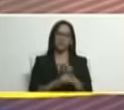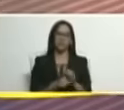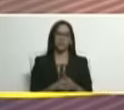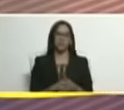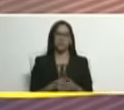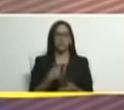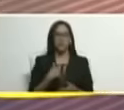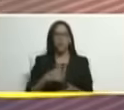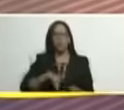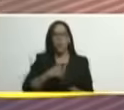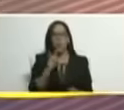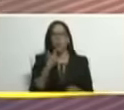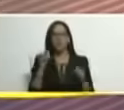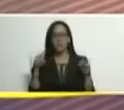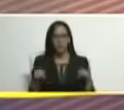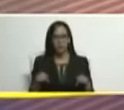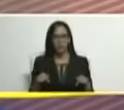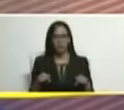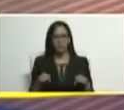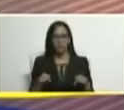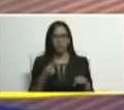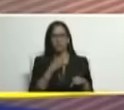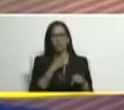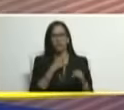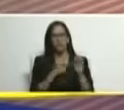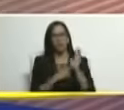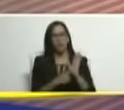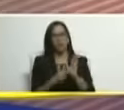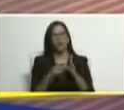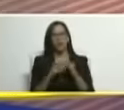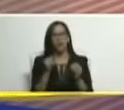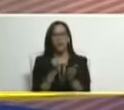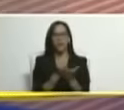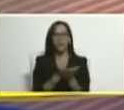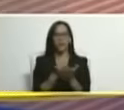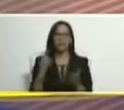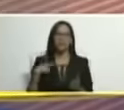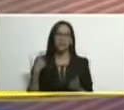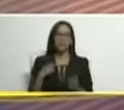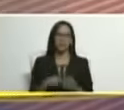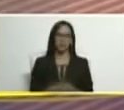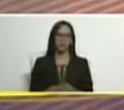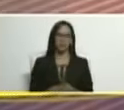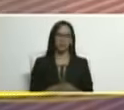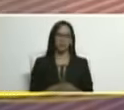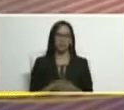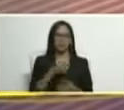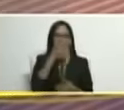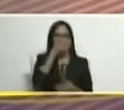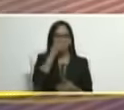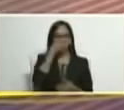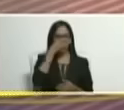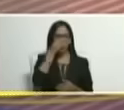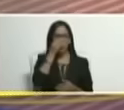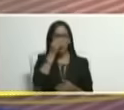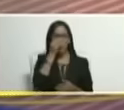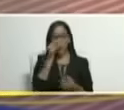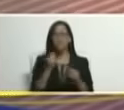puedo decir hoy, me gustaría mostrarle todas las pruebas que tengo, pero todo tiene su